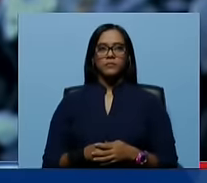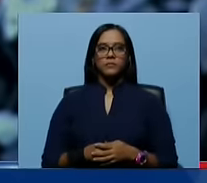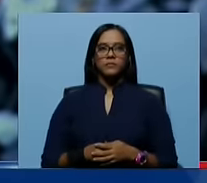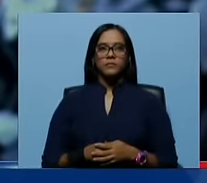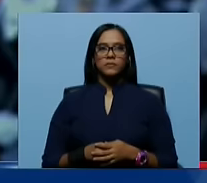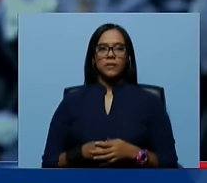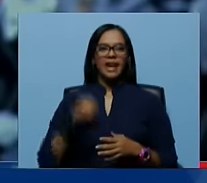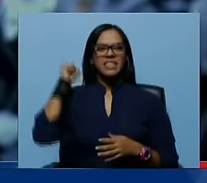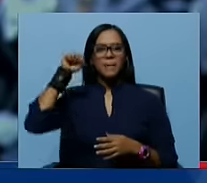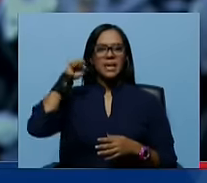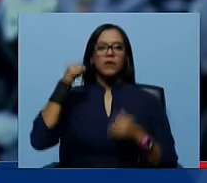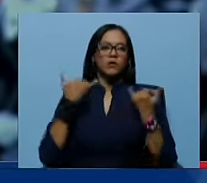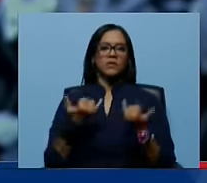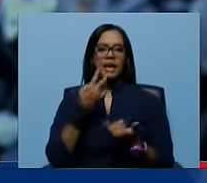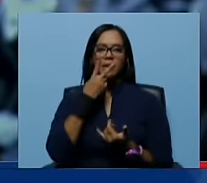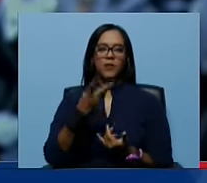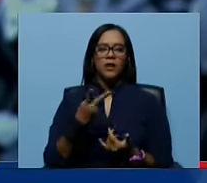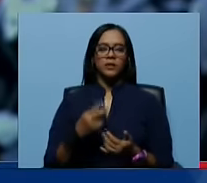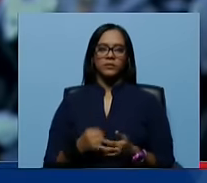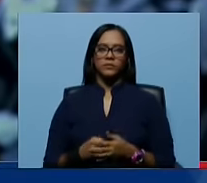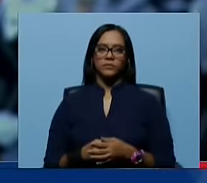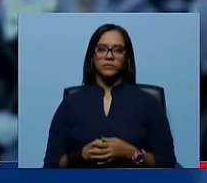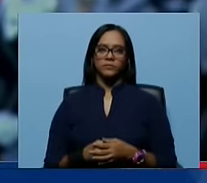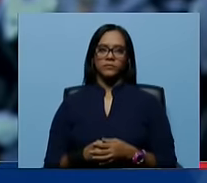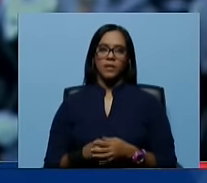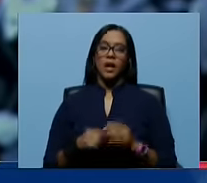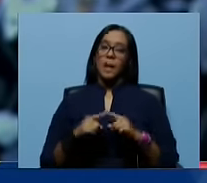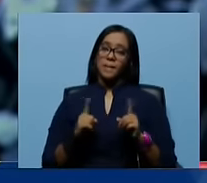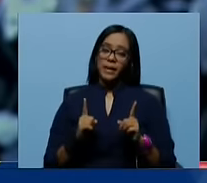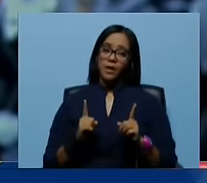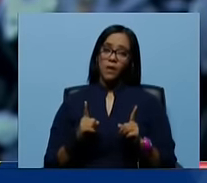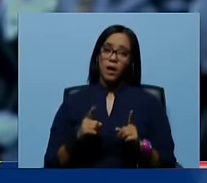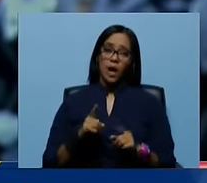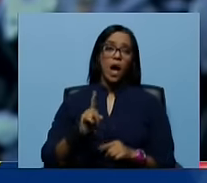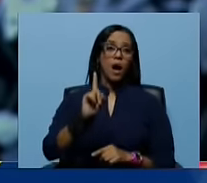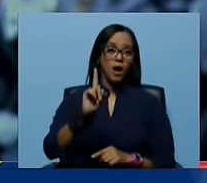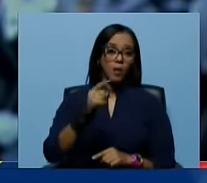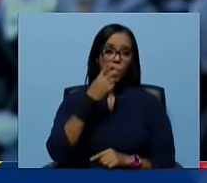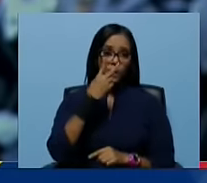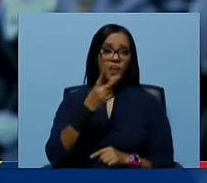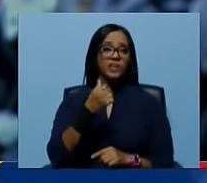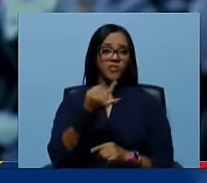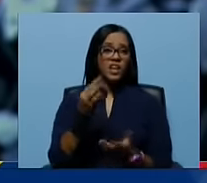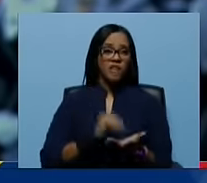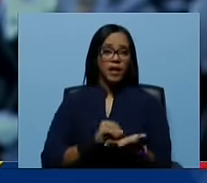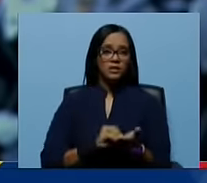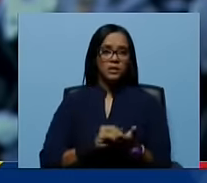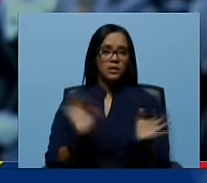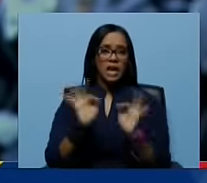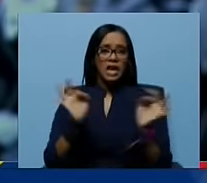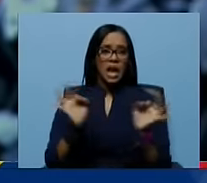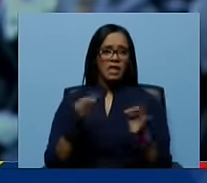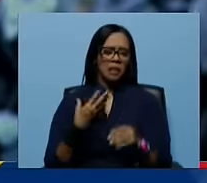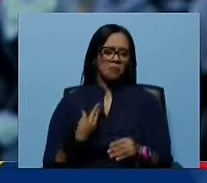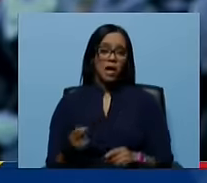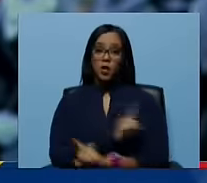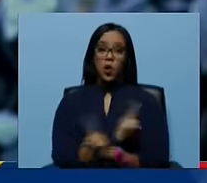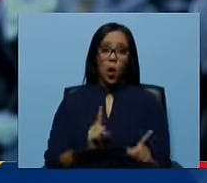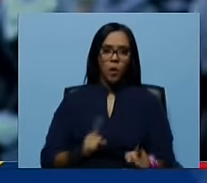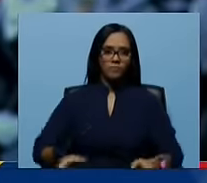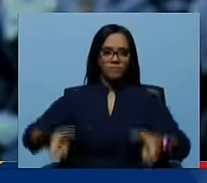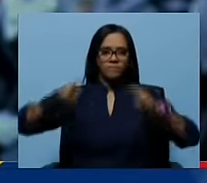Esa película la hemos visto. Pero aunque lo hemos visto varias veces, que nadie baje la guardia. Al